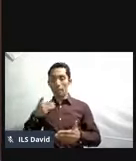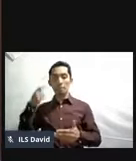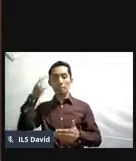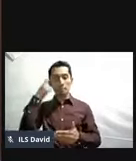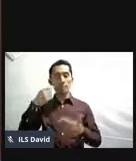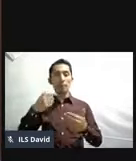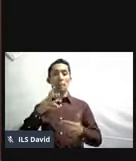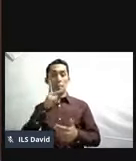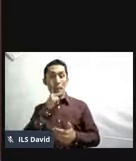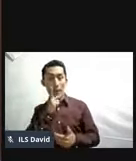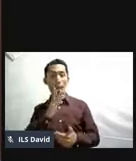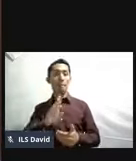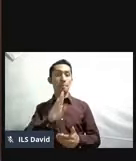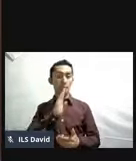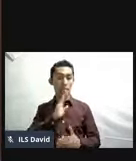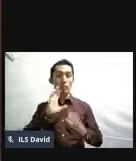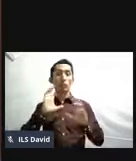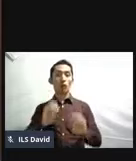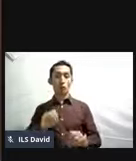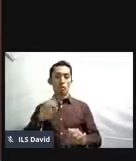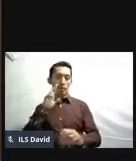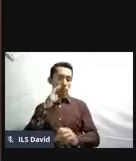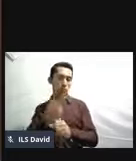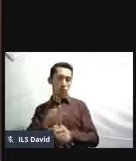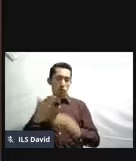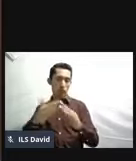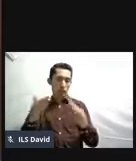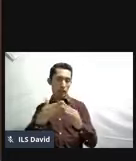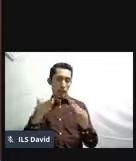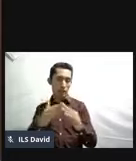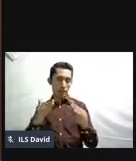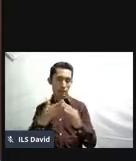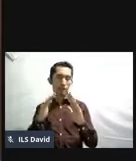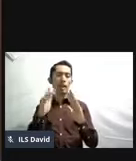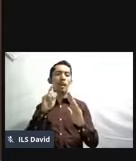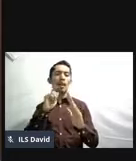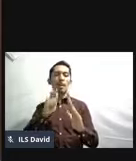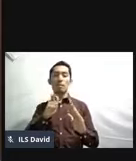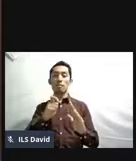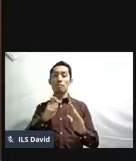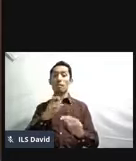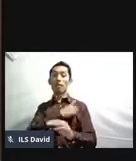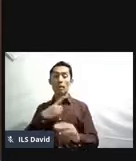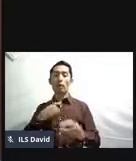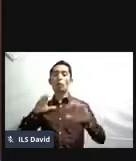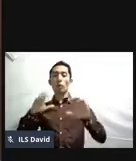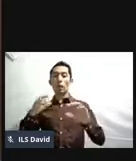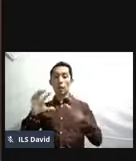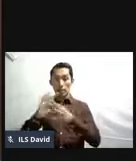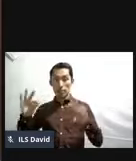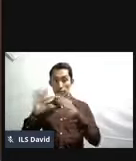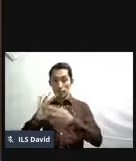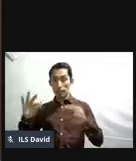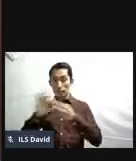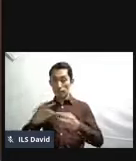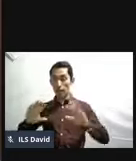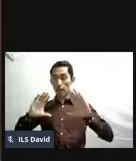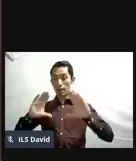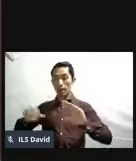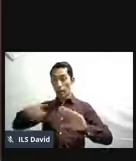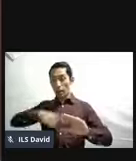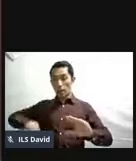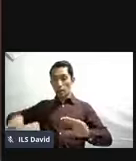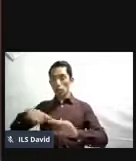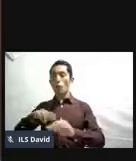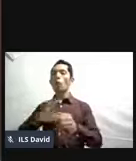o responsables de crianza, de dejar claro cuál es el objetivo, cuál es la